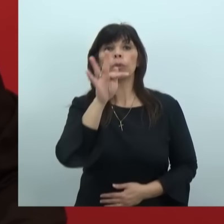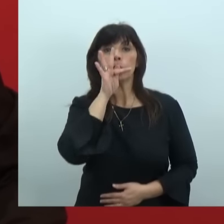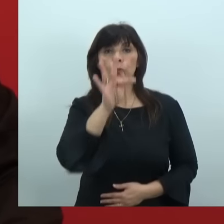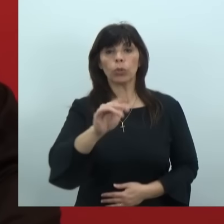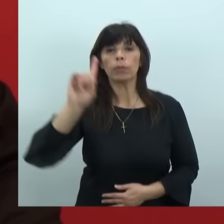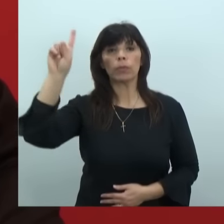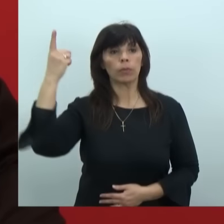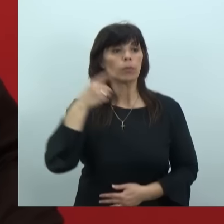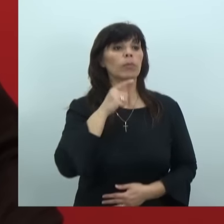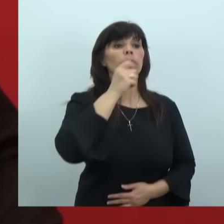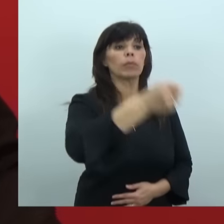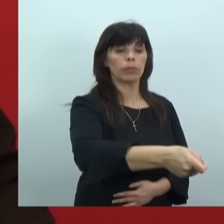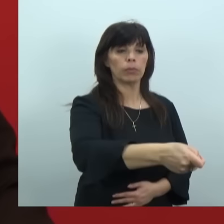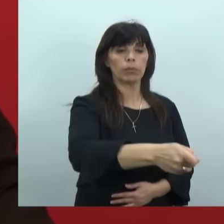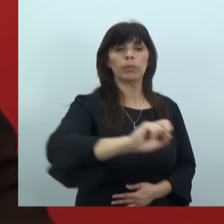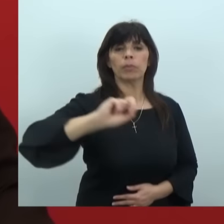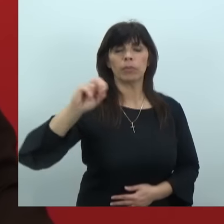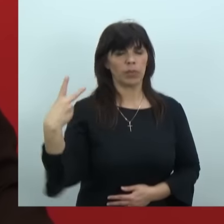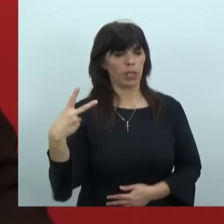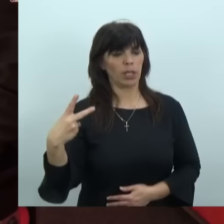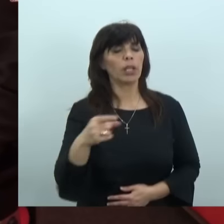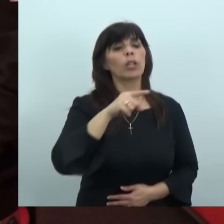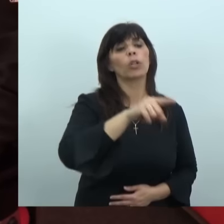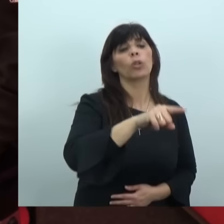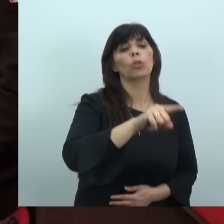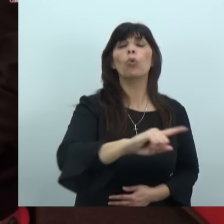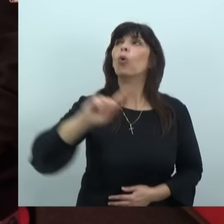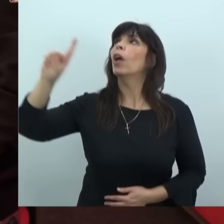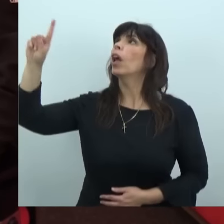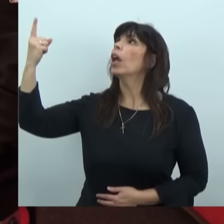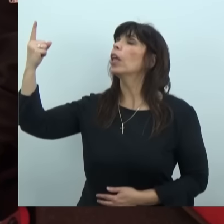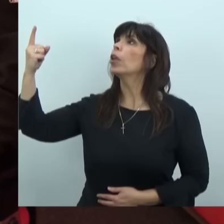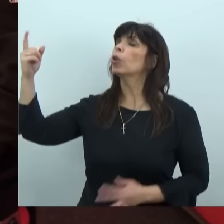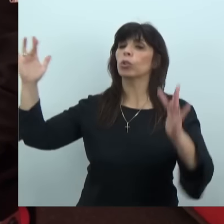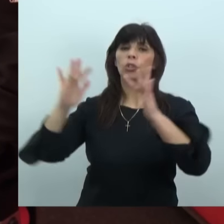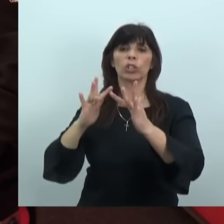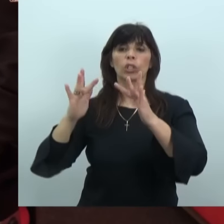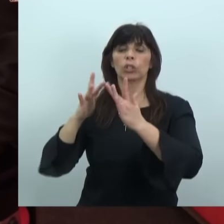son dadas para que haya una conversación entre ti y Él.